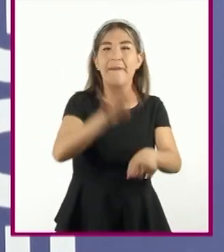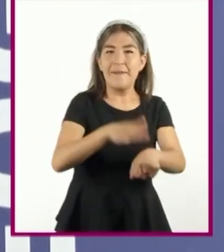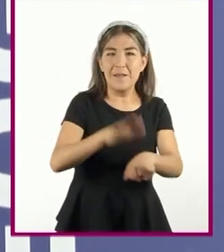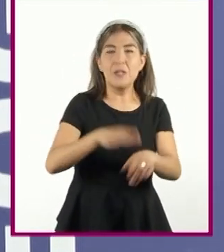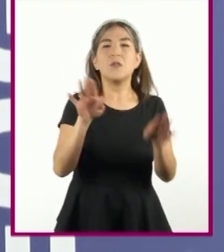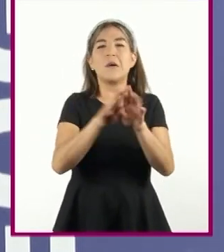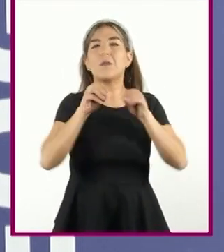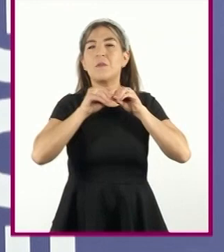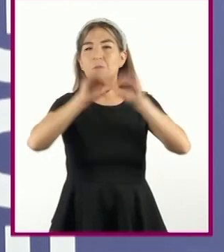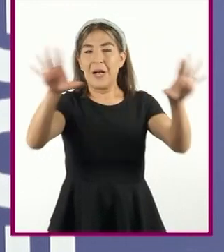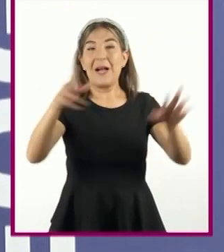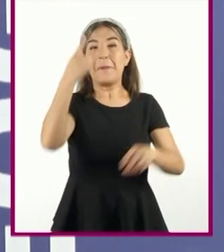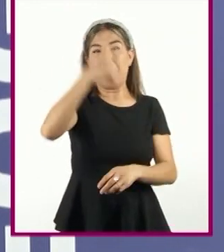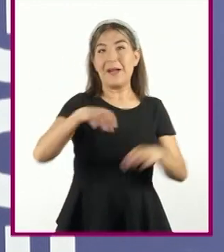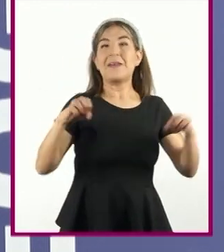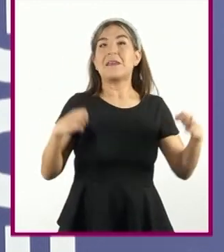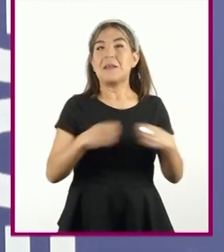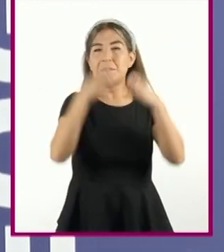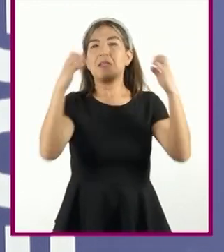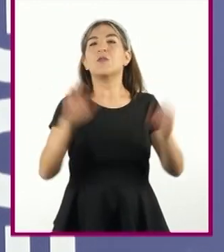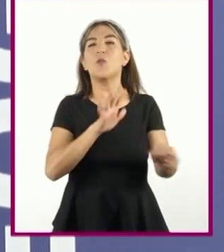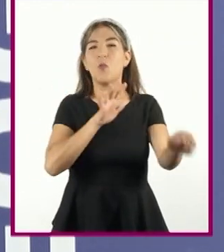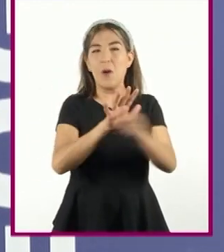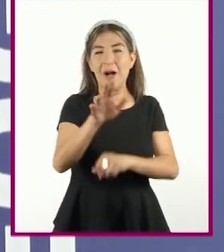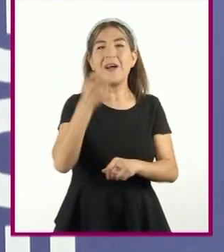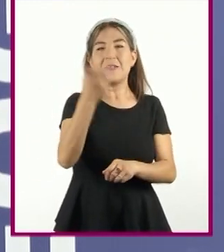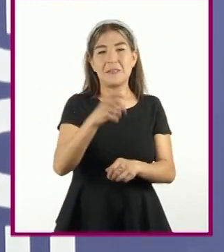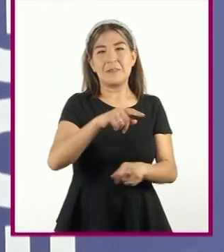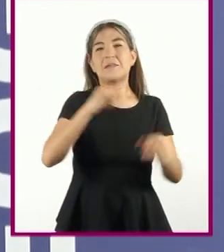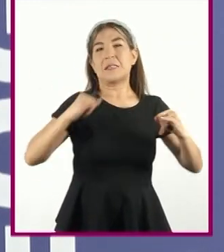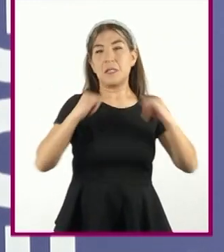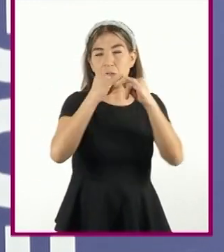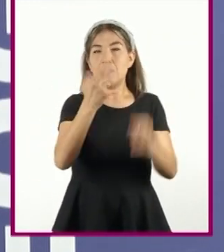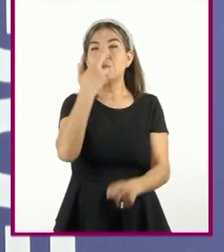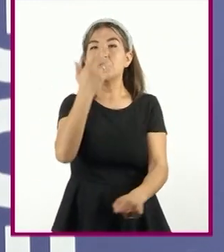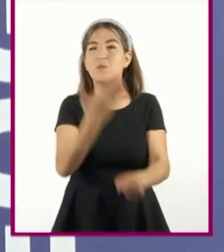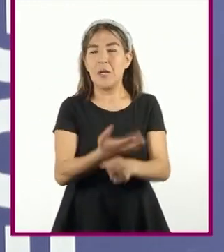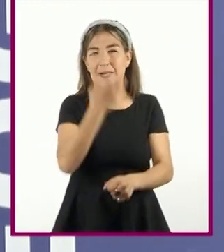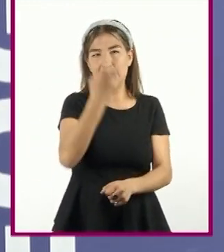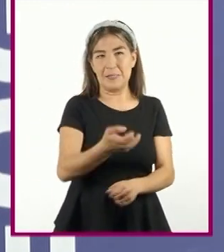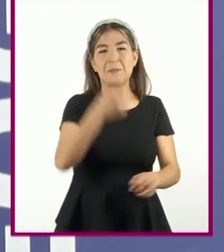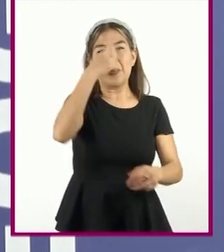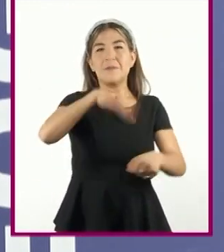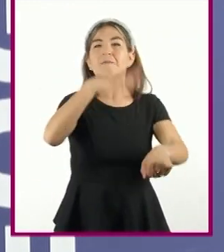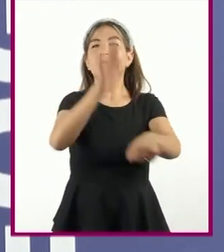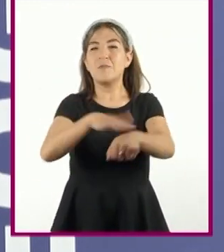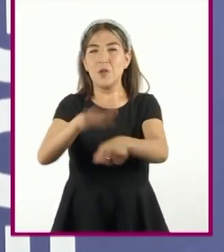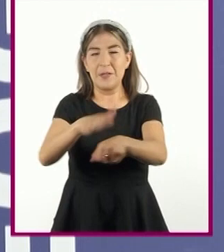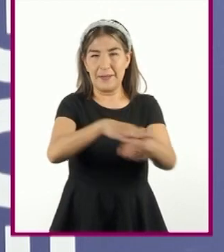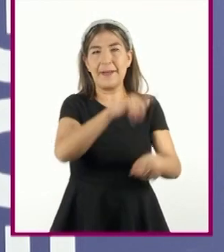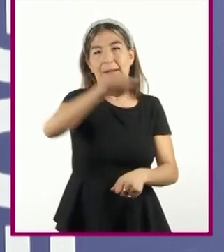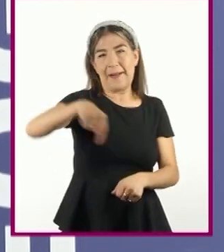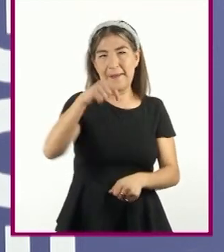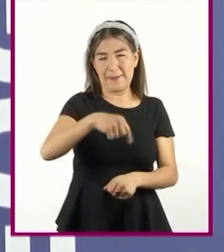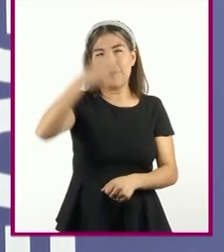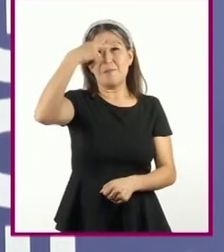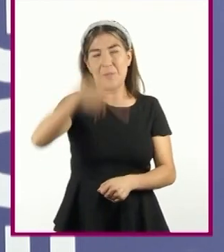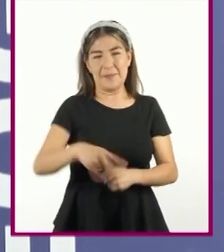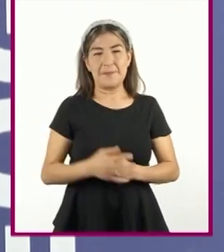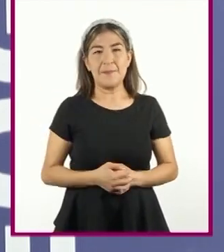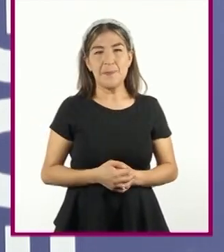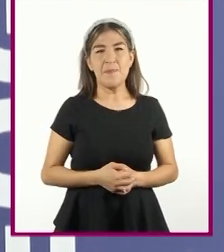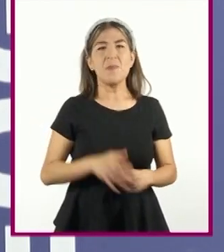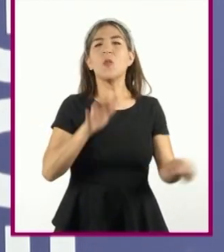y declaraciones de emergencia que emitan las instituciones responsables de la prevención de riesgos en México.